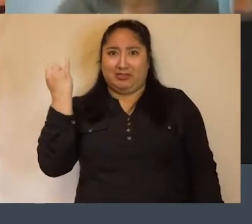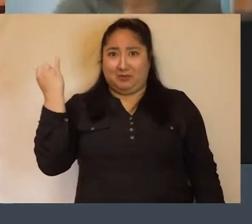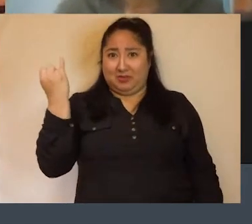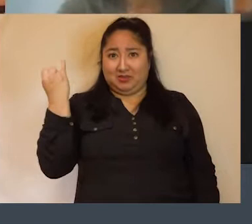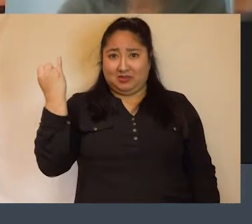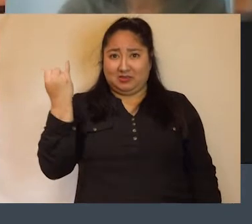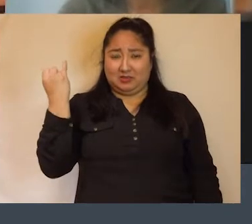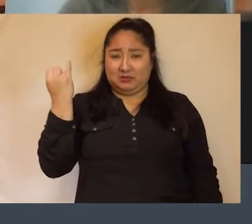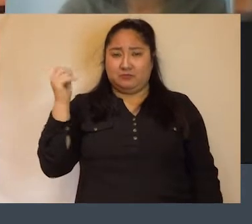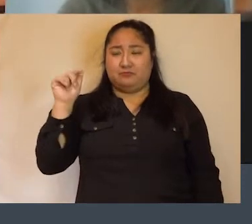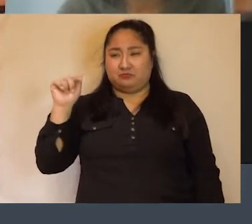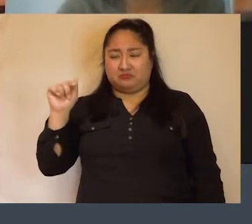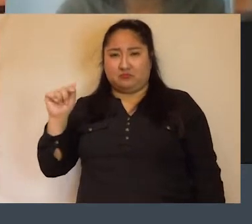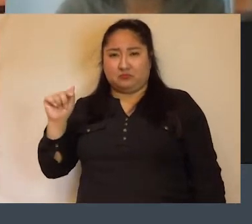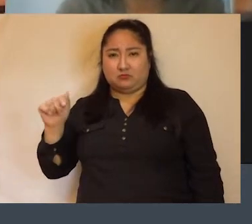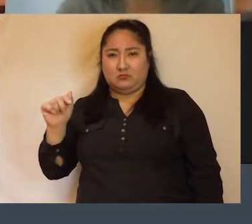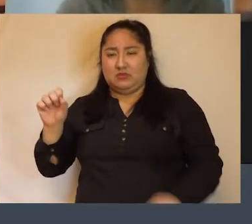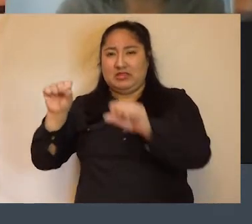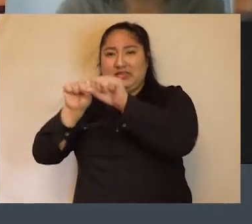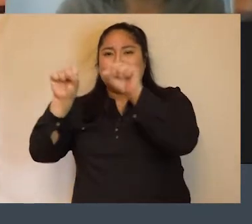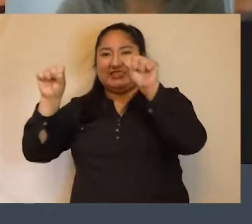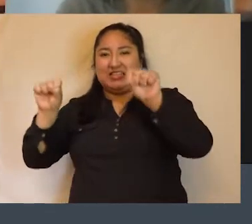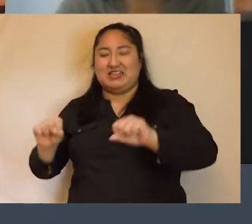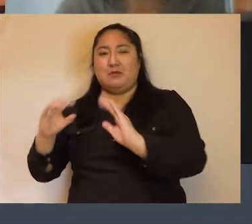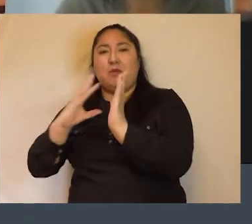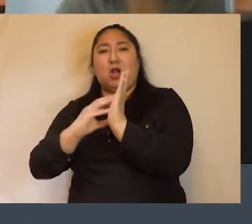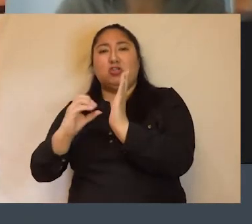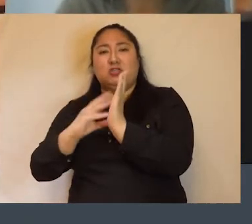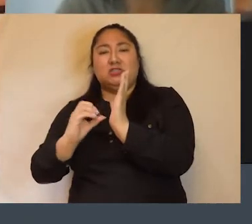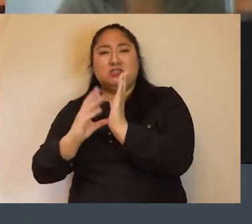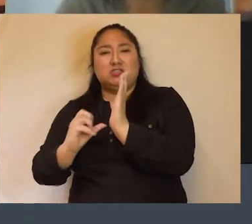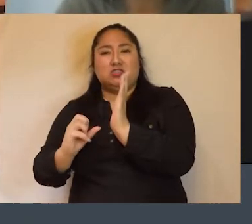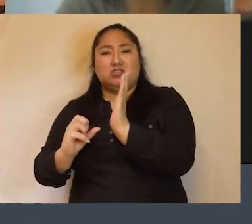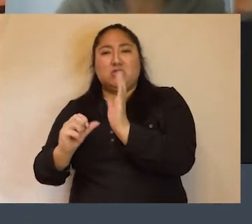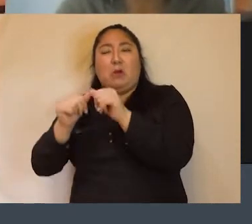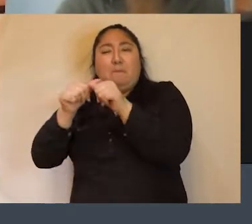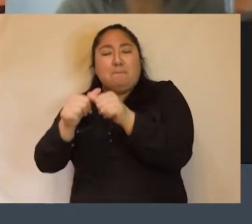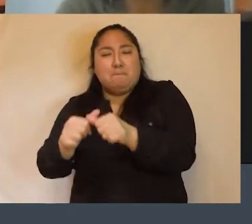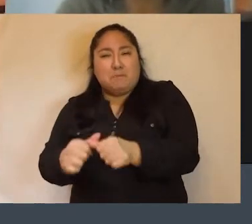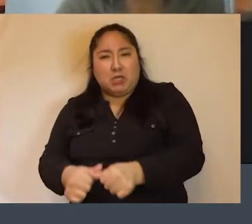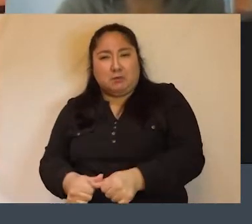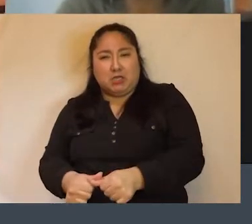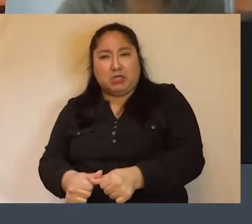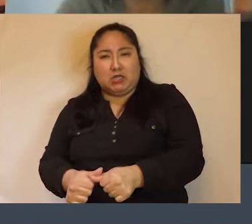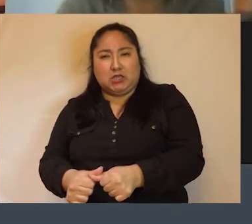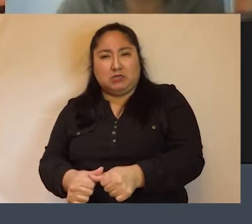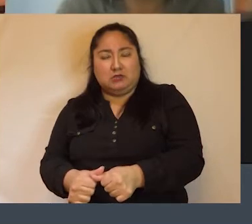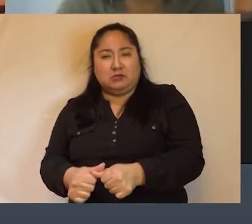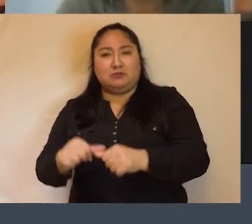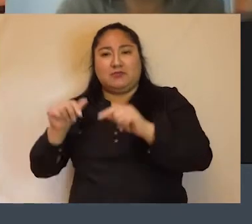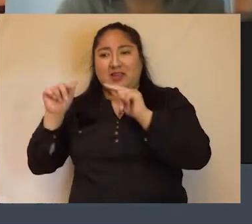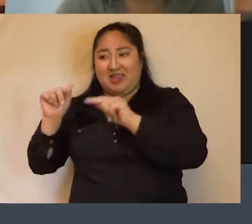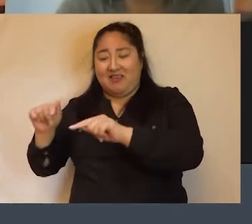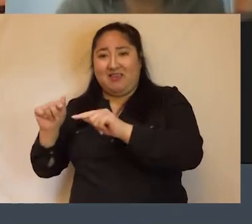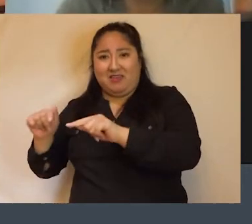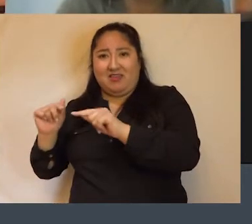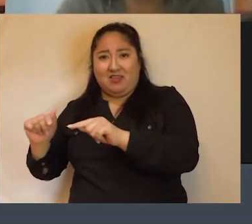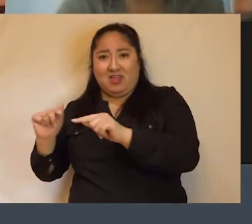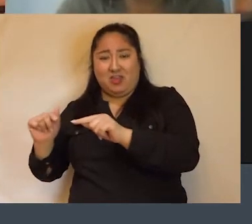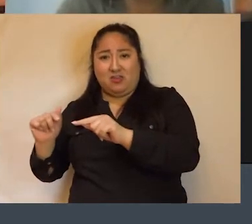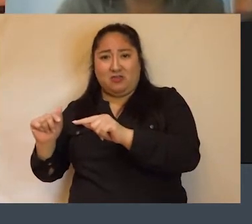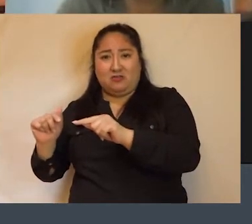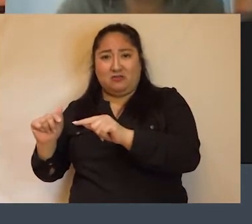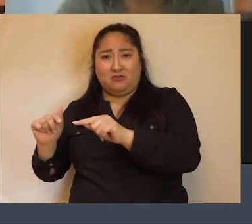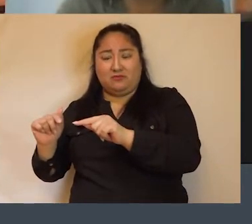trabajadores dependientes y que tuvieran además un sistema de cotizaciones permanente y persistente,